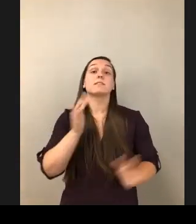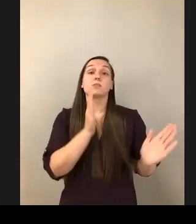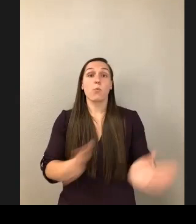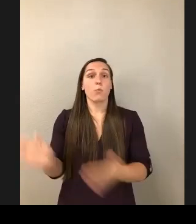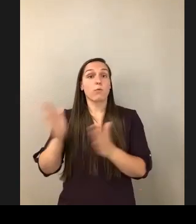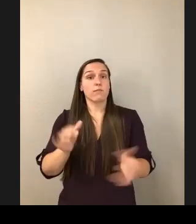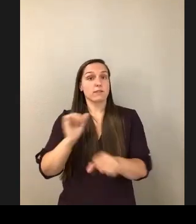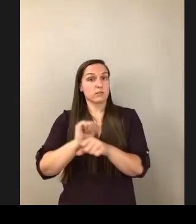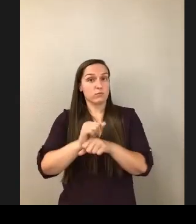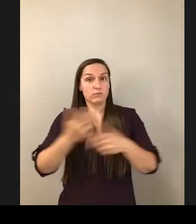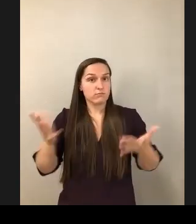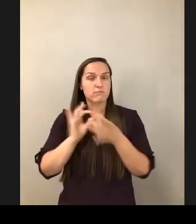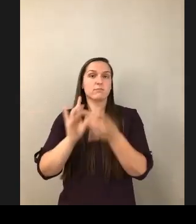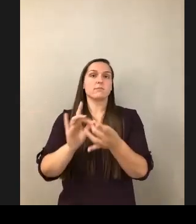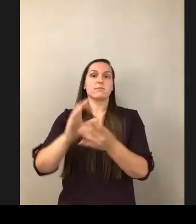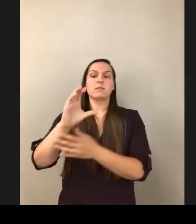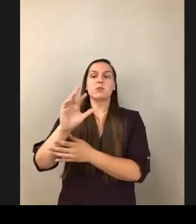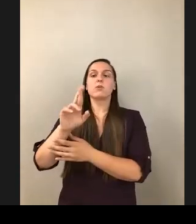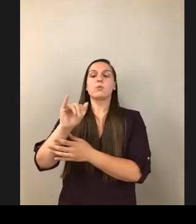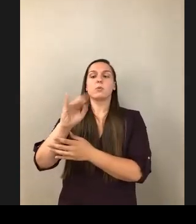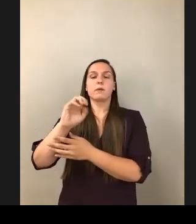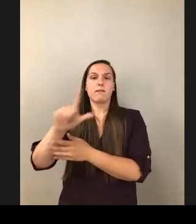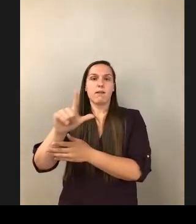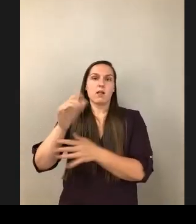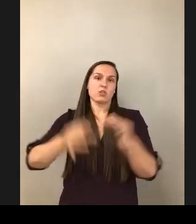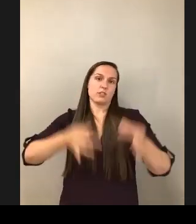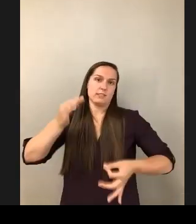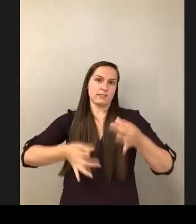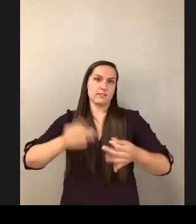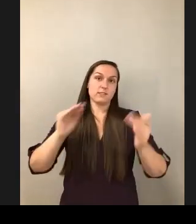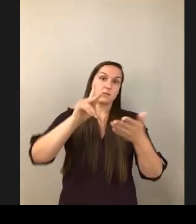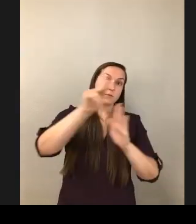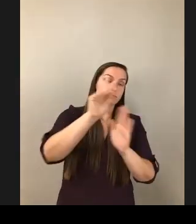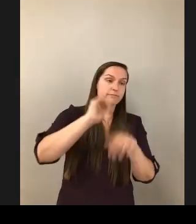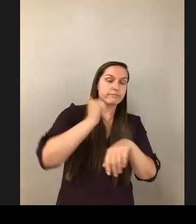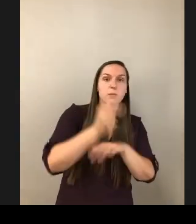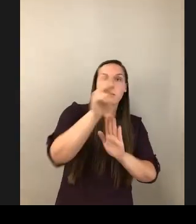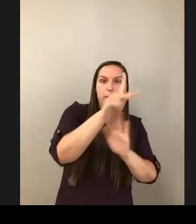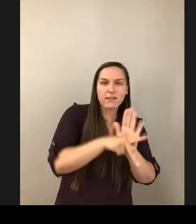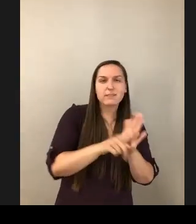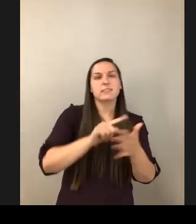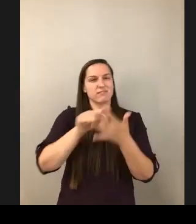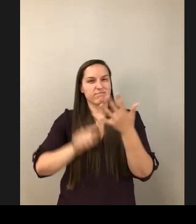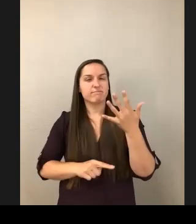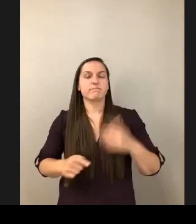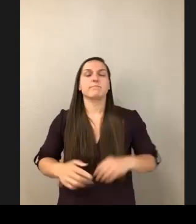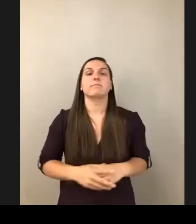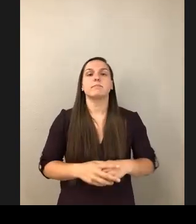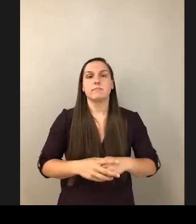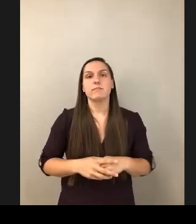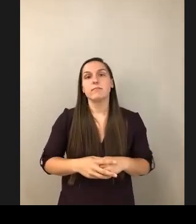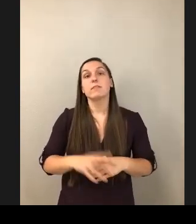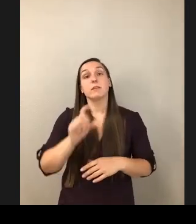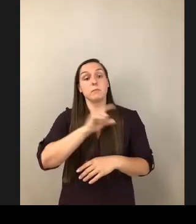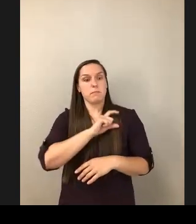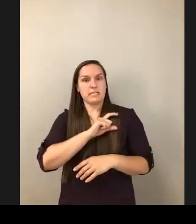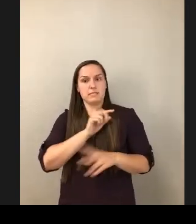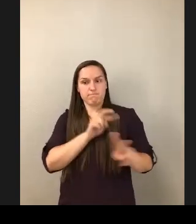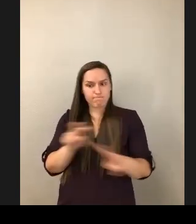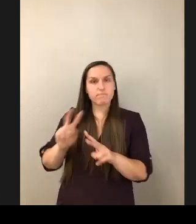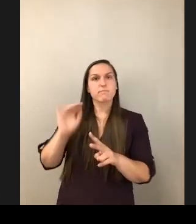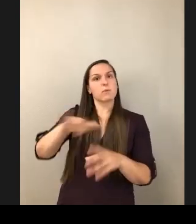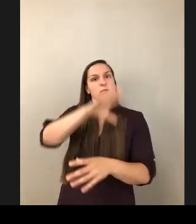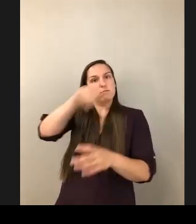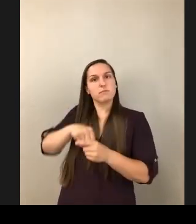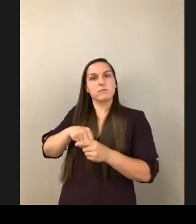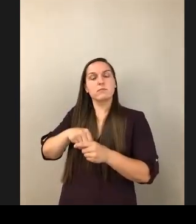de la policía en mis clientes. Organizamos siempre en la política de justicia y la